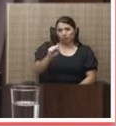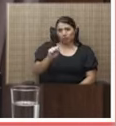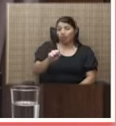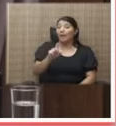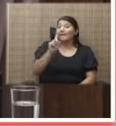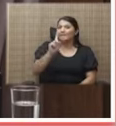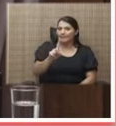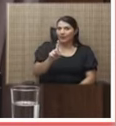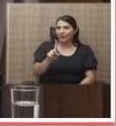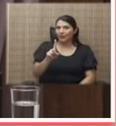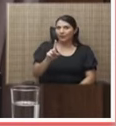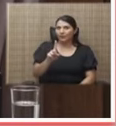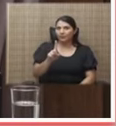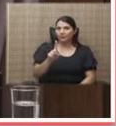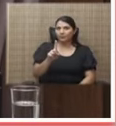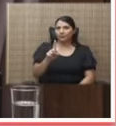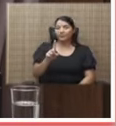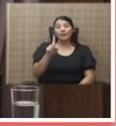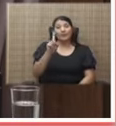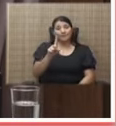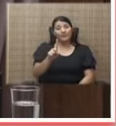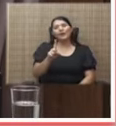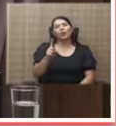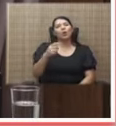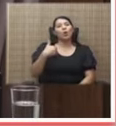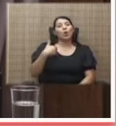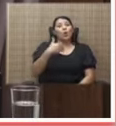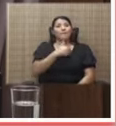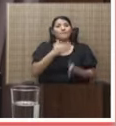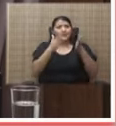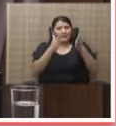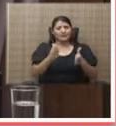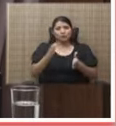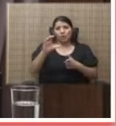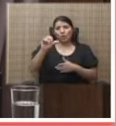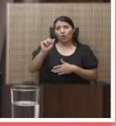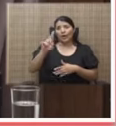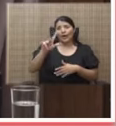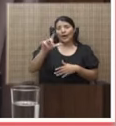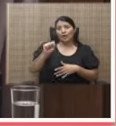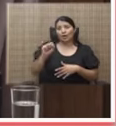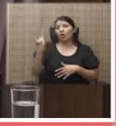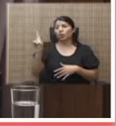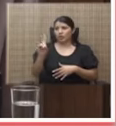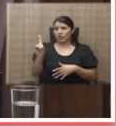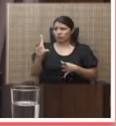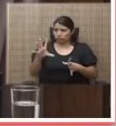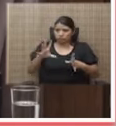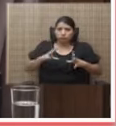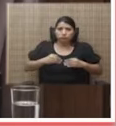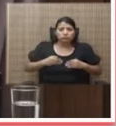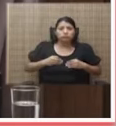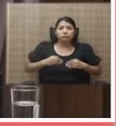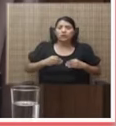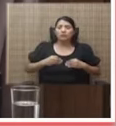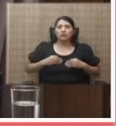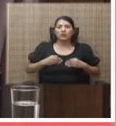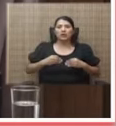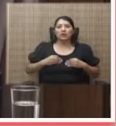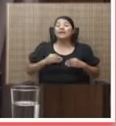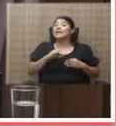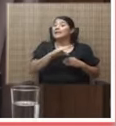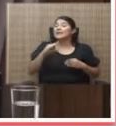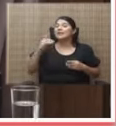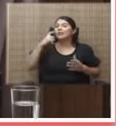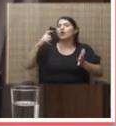Díaz Díaz no Solo lo confiesa abiertamente sino que conoce que sus jefes los magistrados de